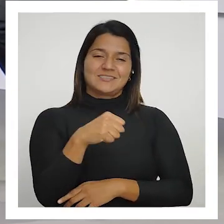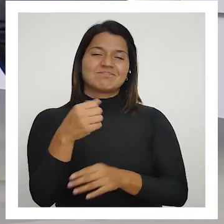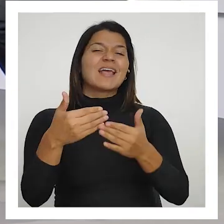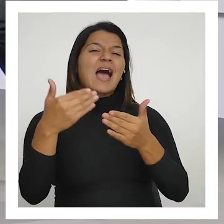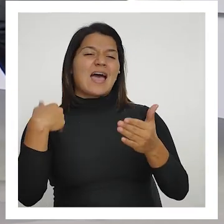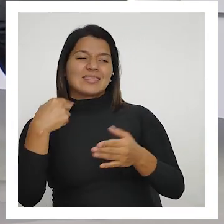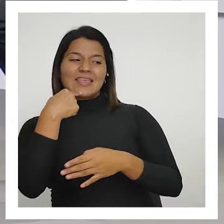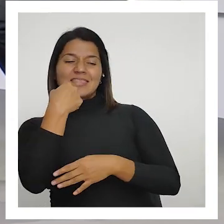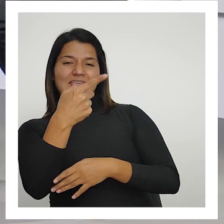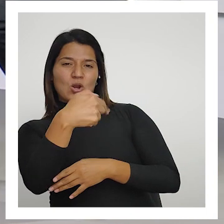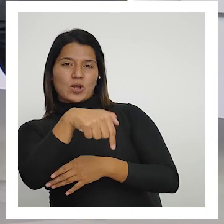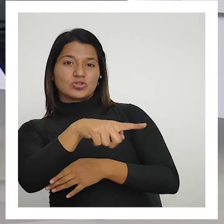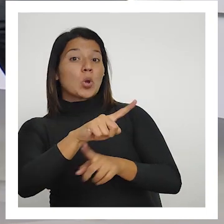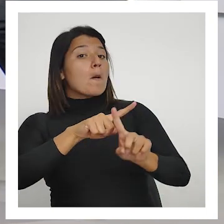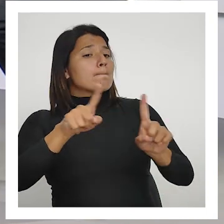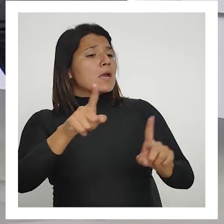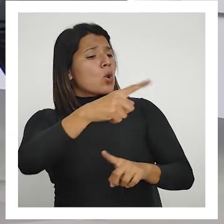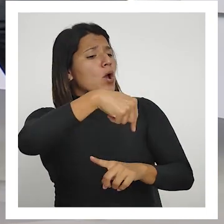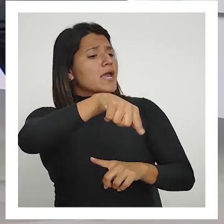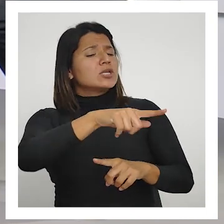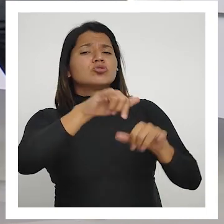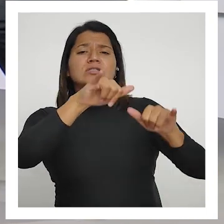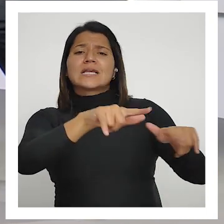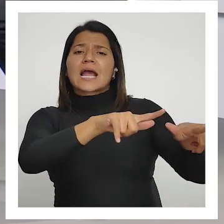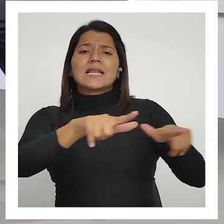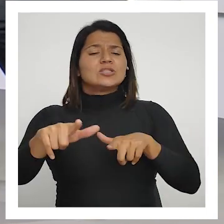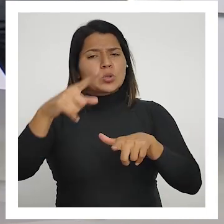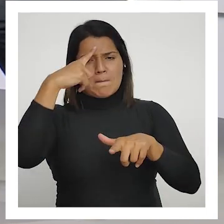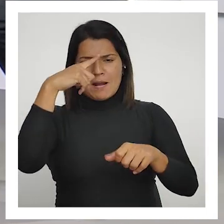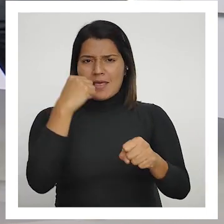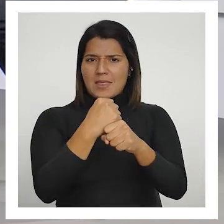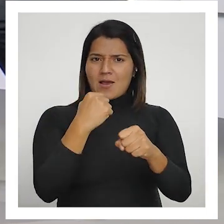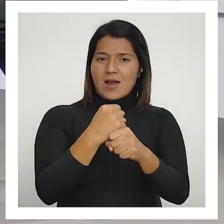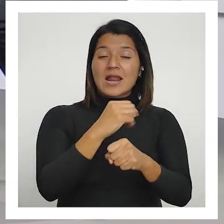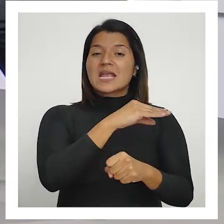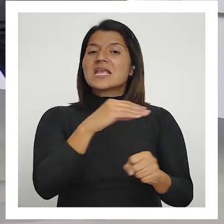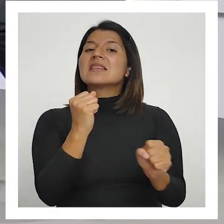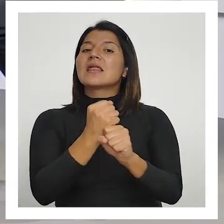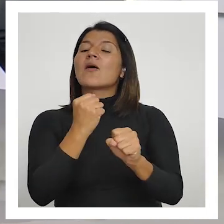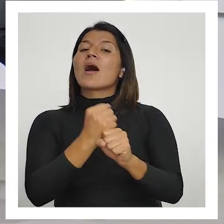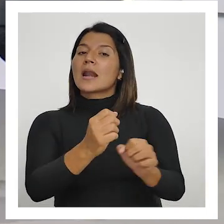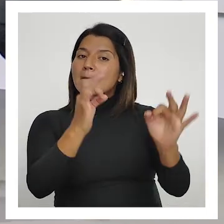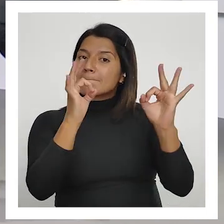gente está lista para hacer las cosas y para hacer las cosas bien.